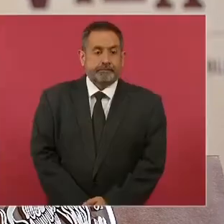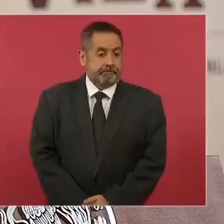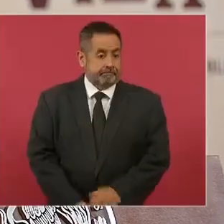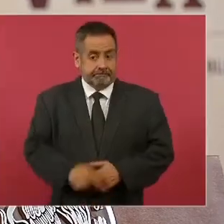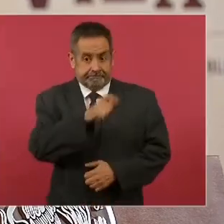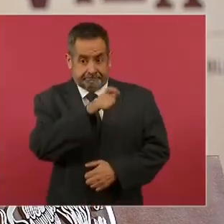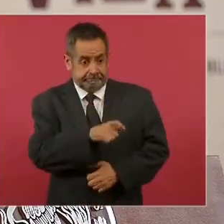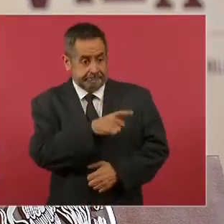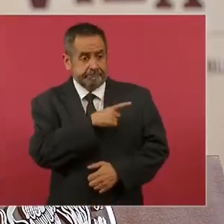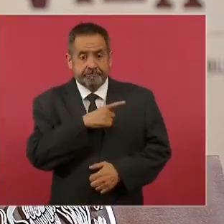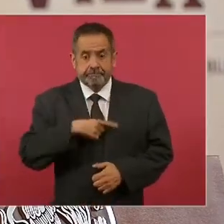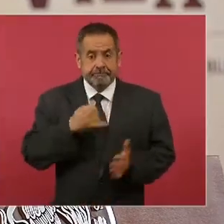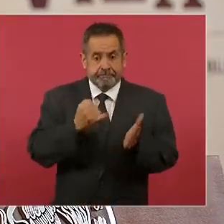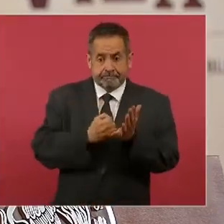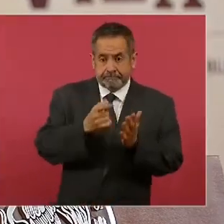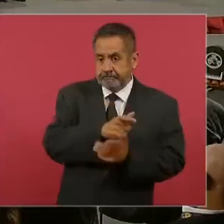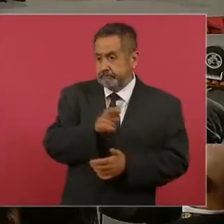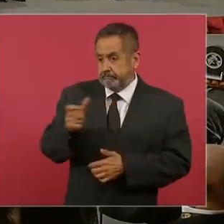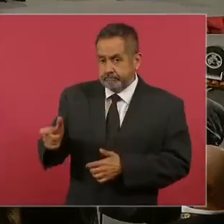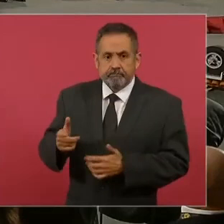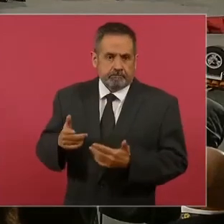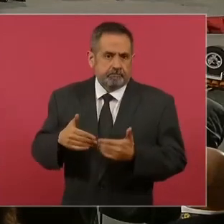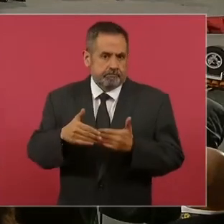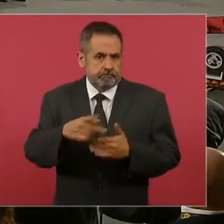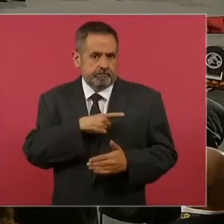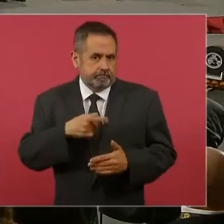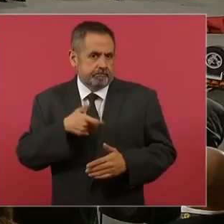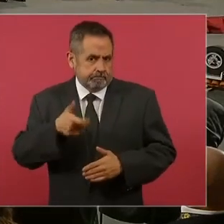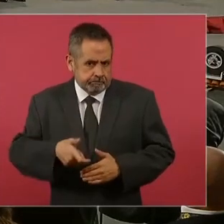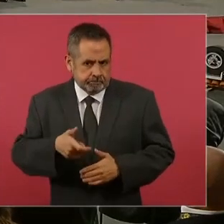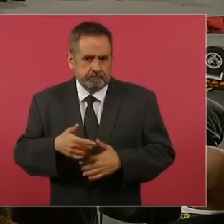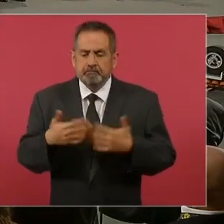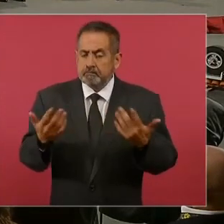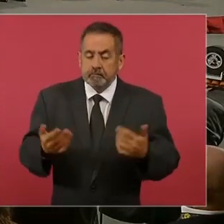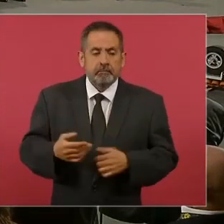debía pagarlos. Adelante, por favor. Sin embargo, a